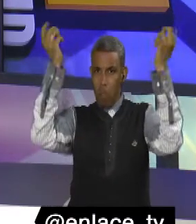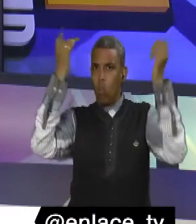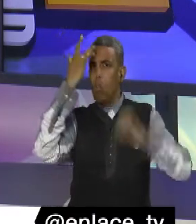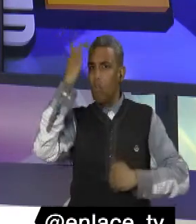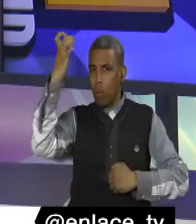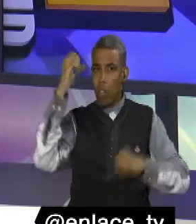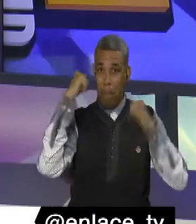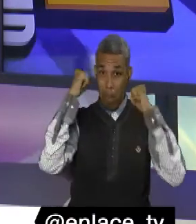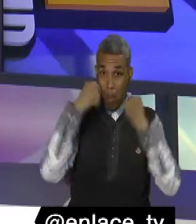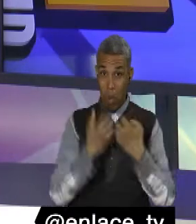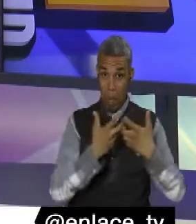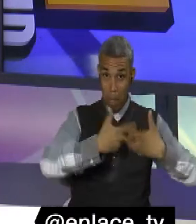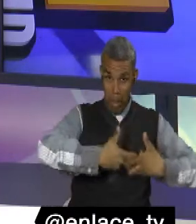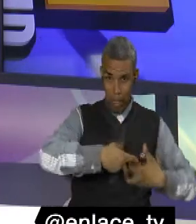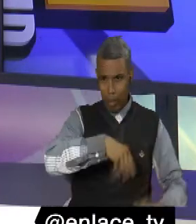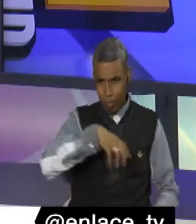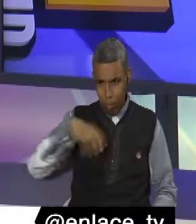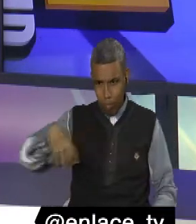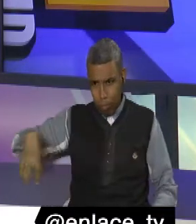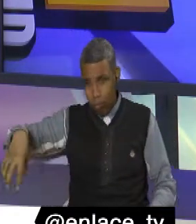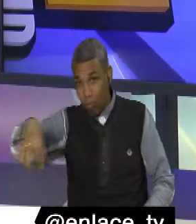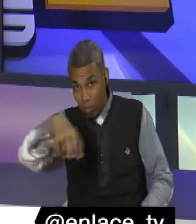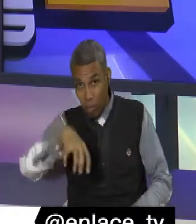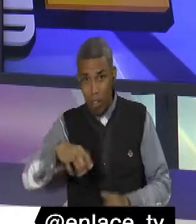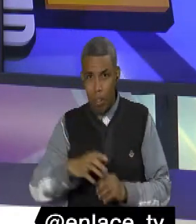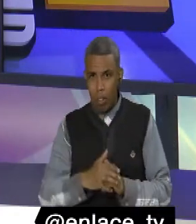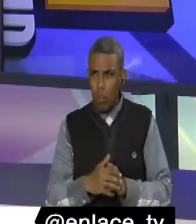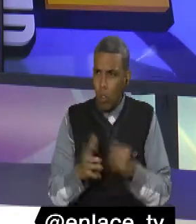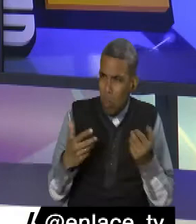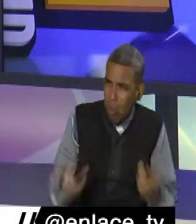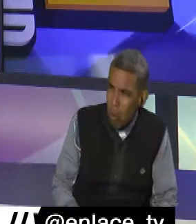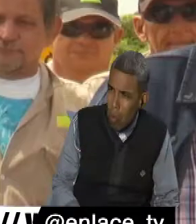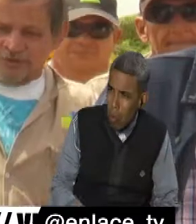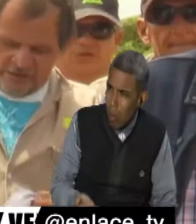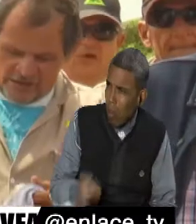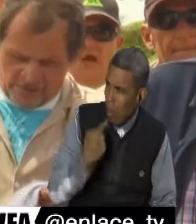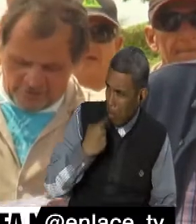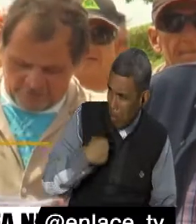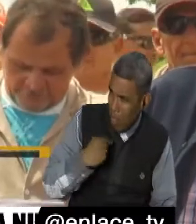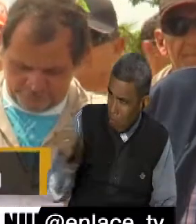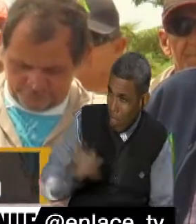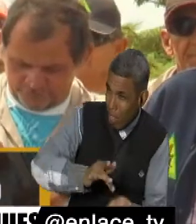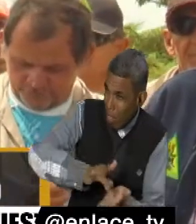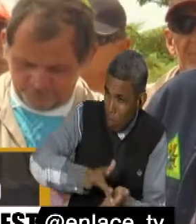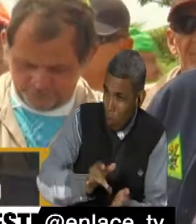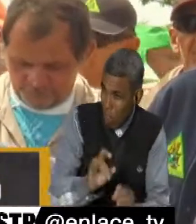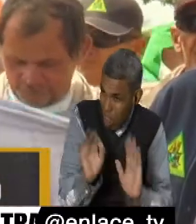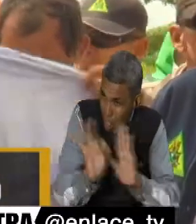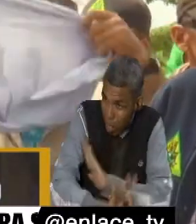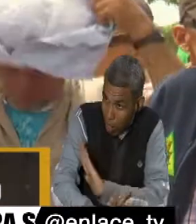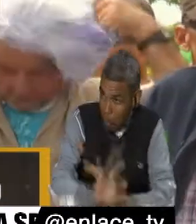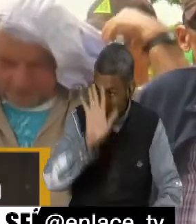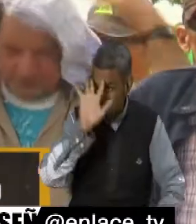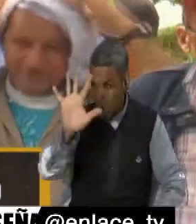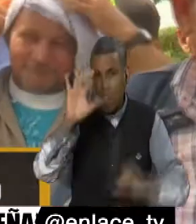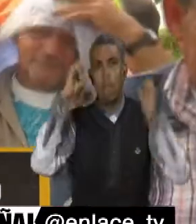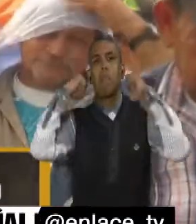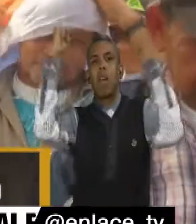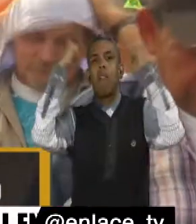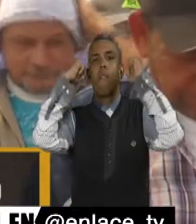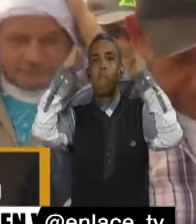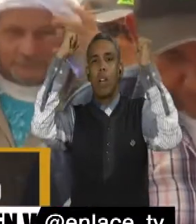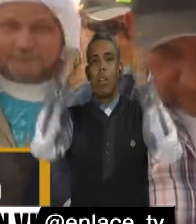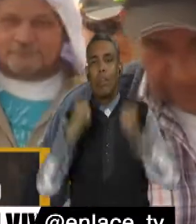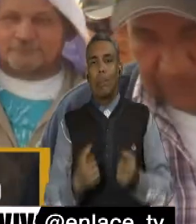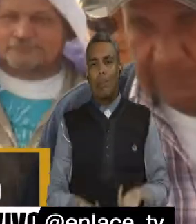Pedro Severilla, se encuentra en el lugar de los hechos. Adelante, Pedro, buenas tardes. Saludos compañeros en estudios, amable teleaudiencia de Enlace Noticias. A